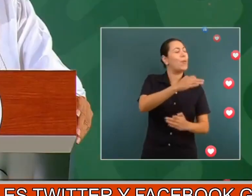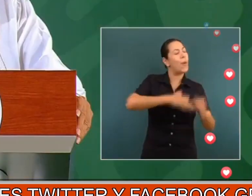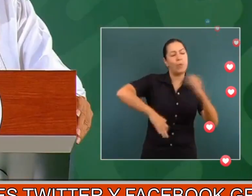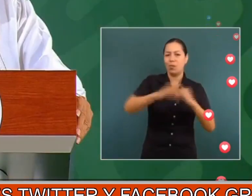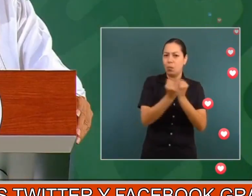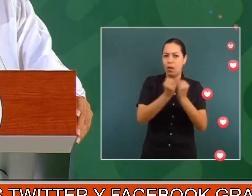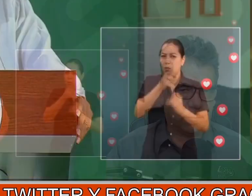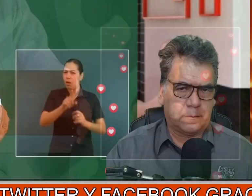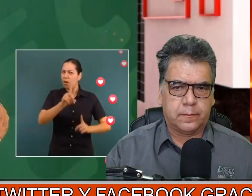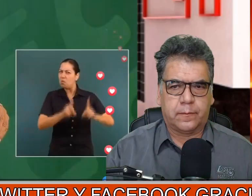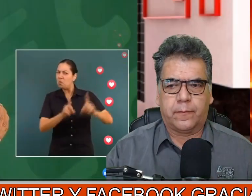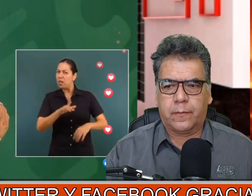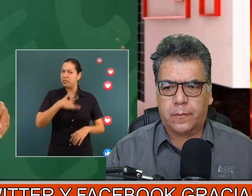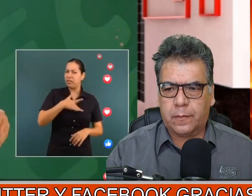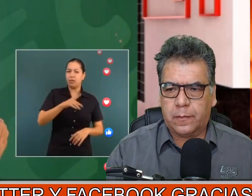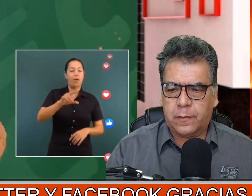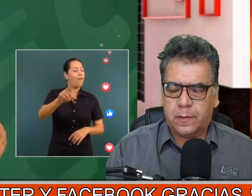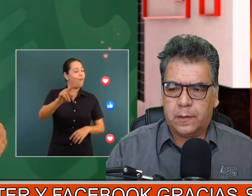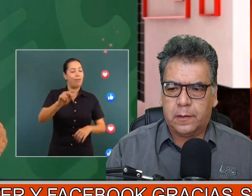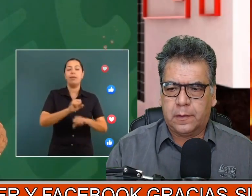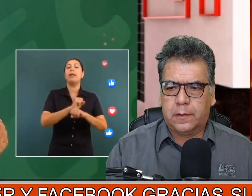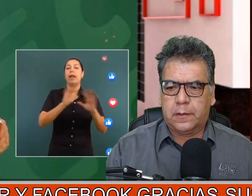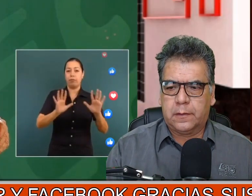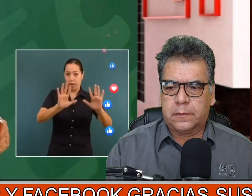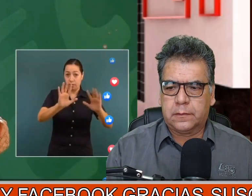duda, porque no somos iguales.